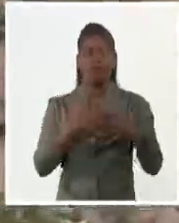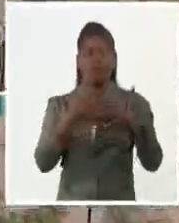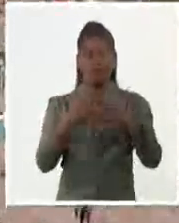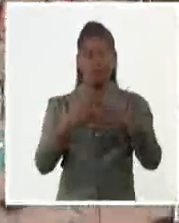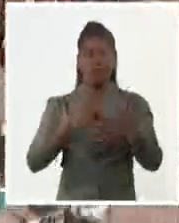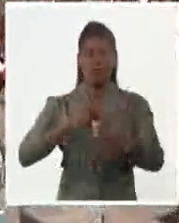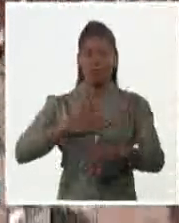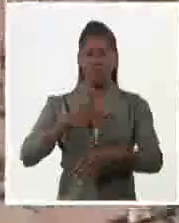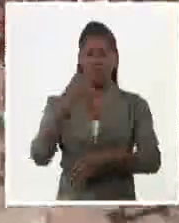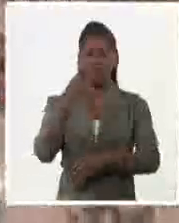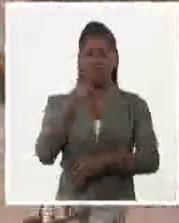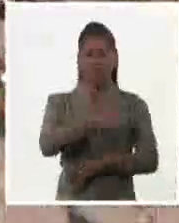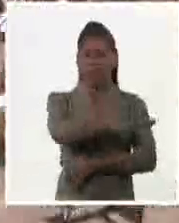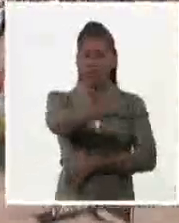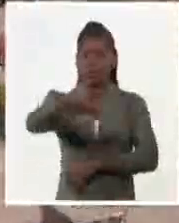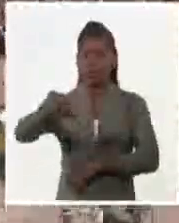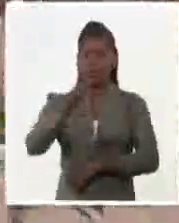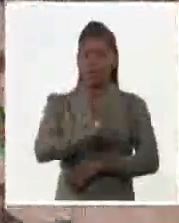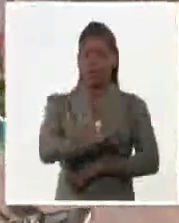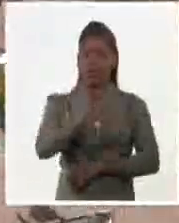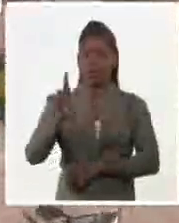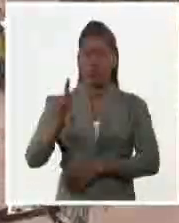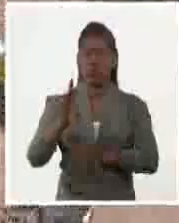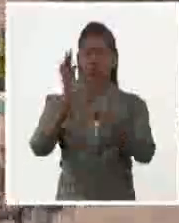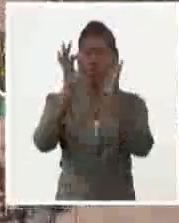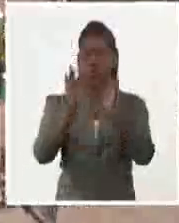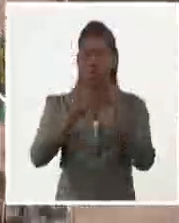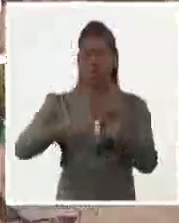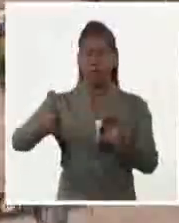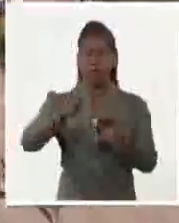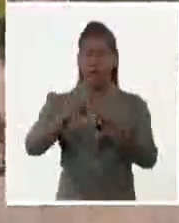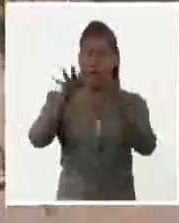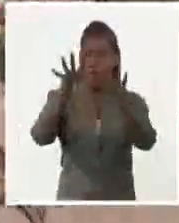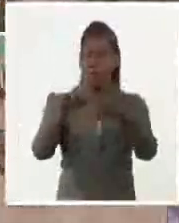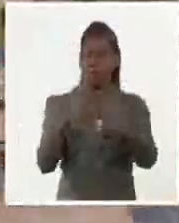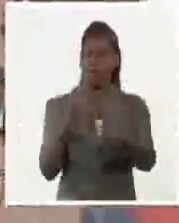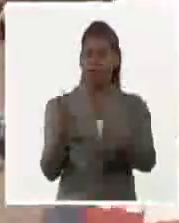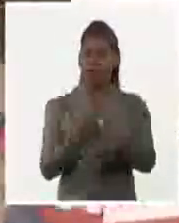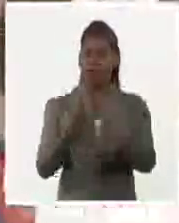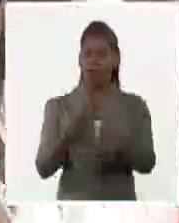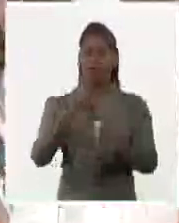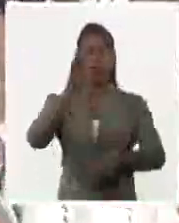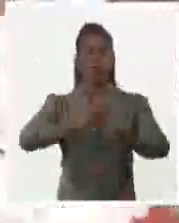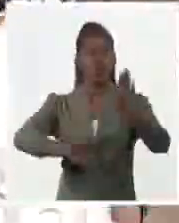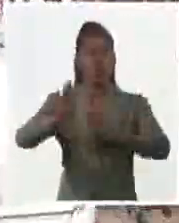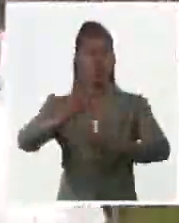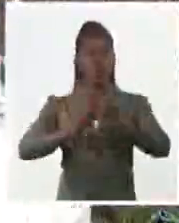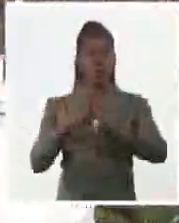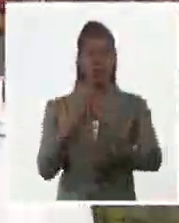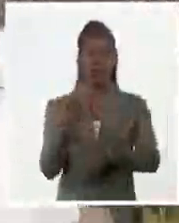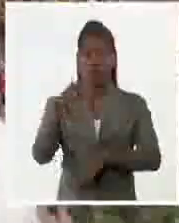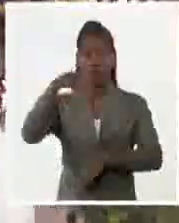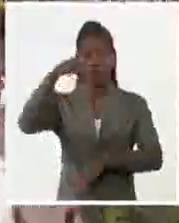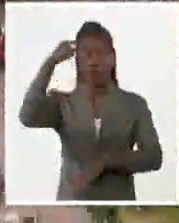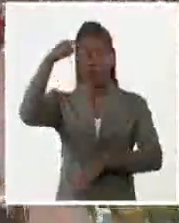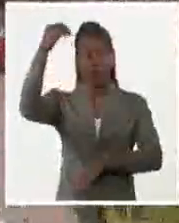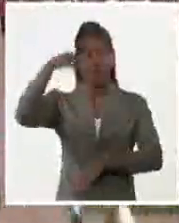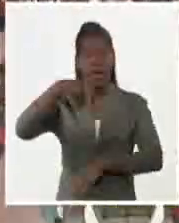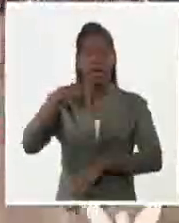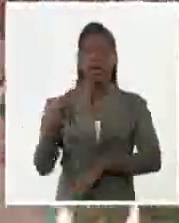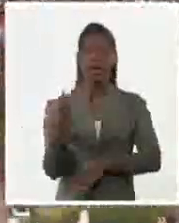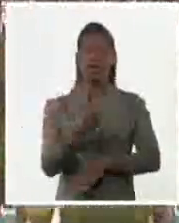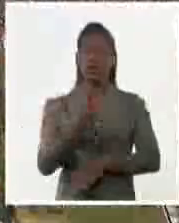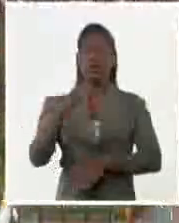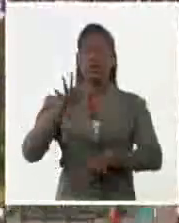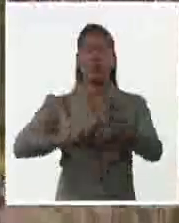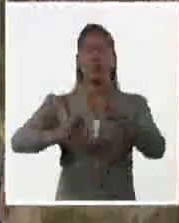revolucionario. Que siempre nos espere lo que aquí conocimos aquel